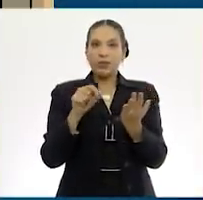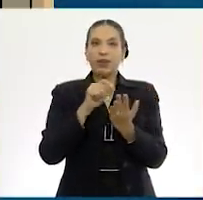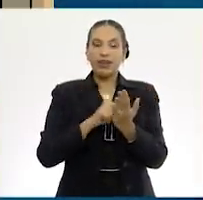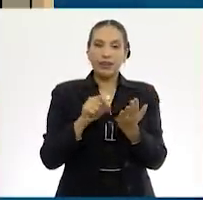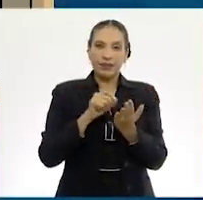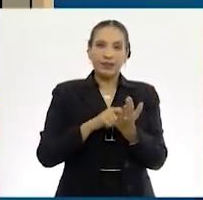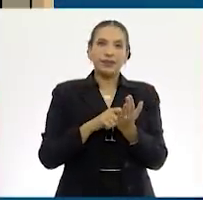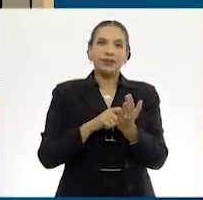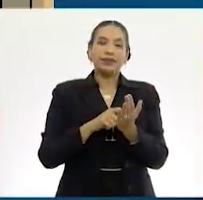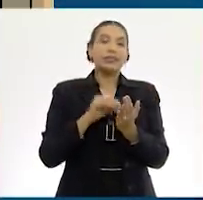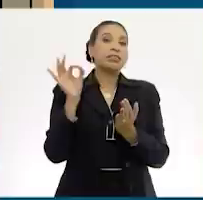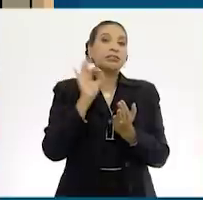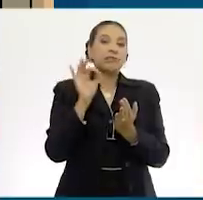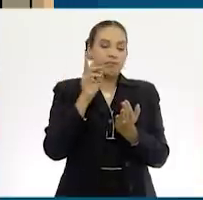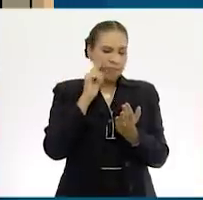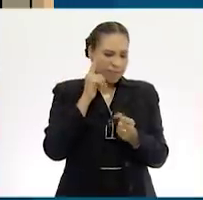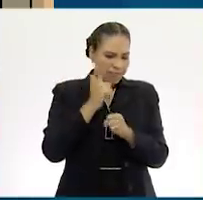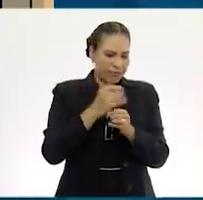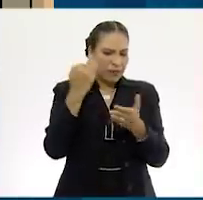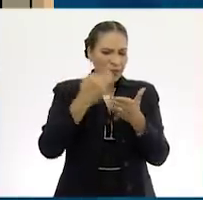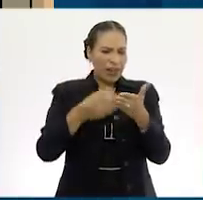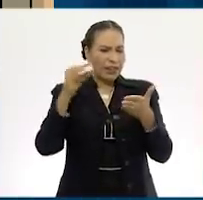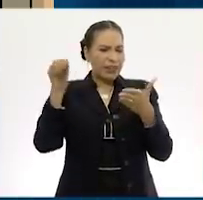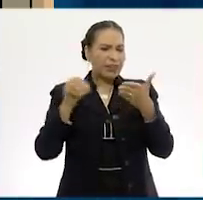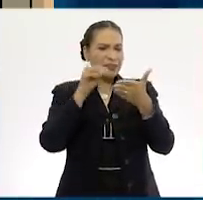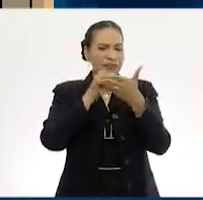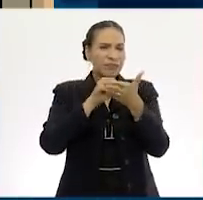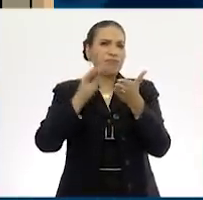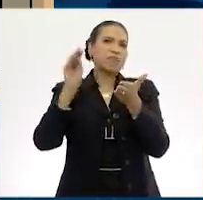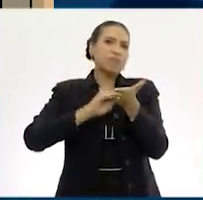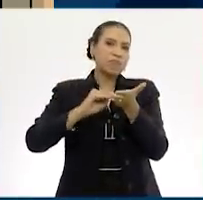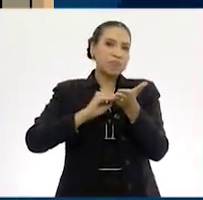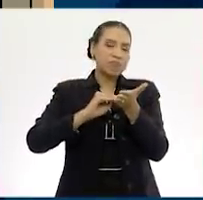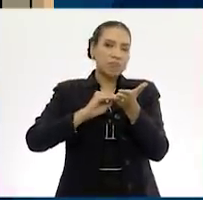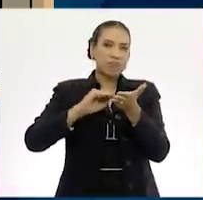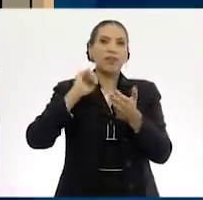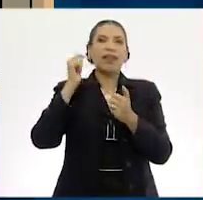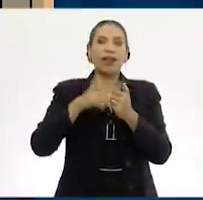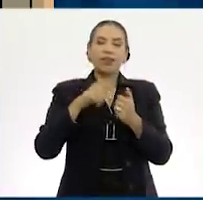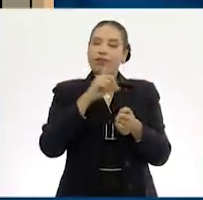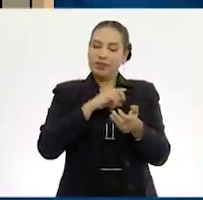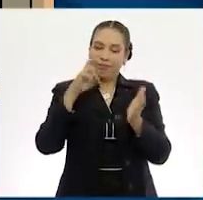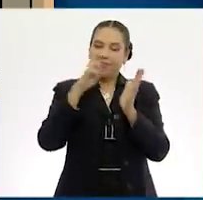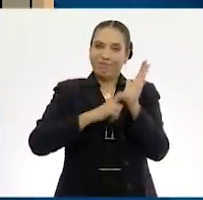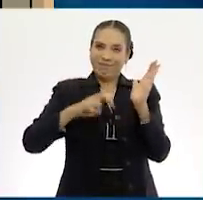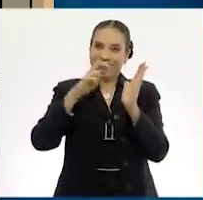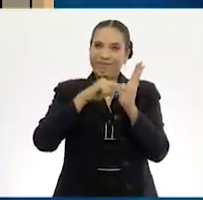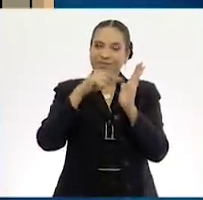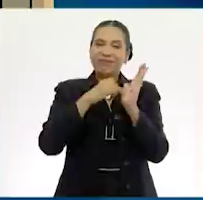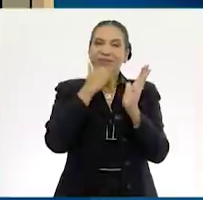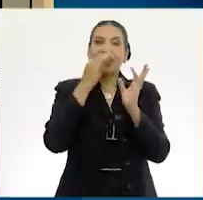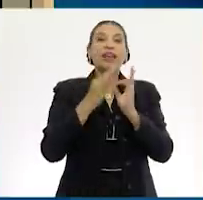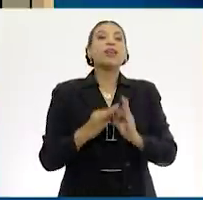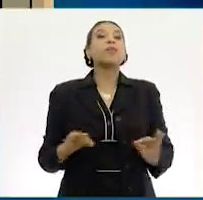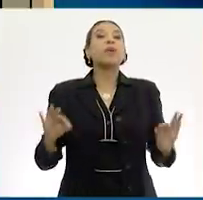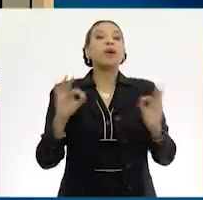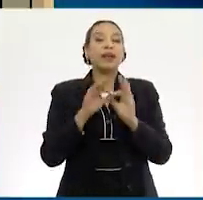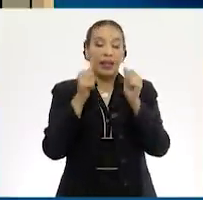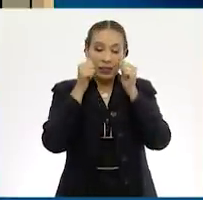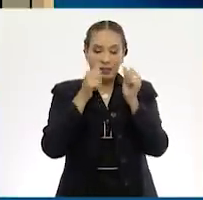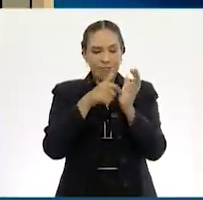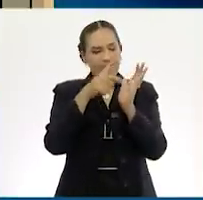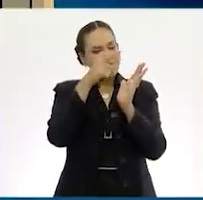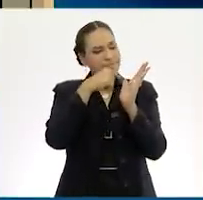Y si notan que le falta agregar algo, borrar algo, pues inmediatamente corrigen el error. Es muy importante esa revisión,